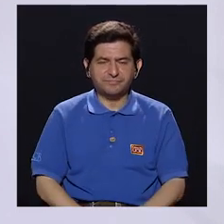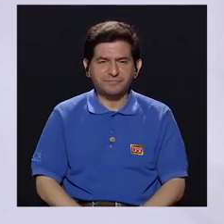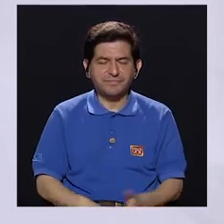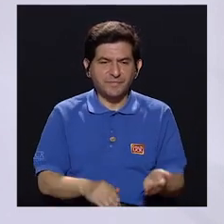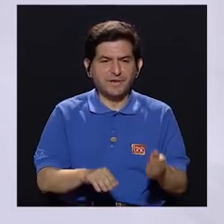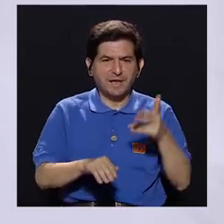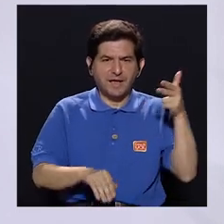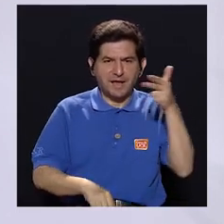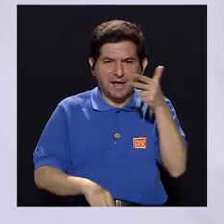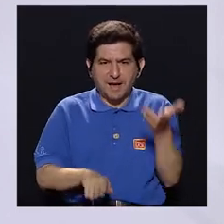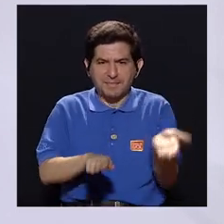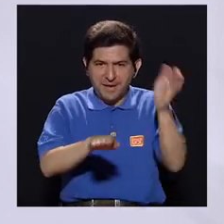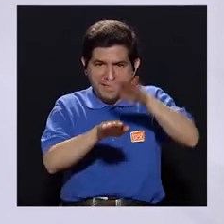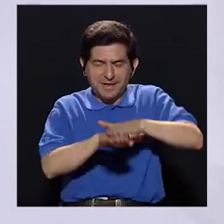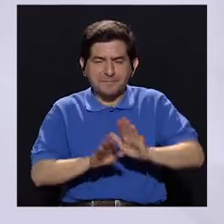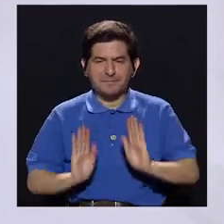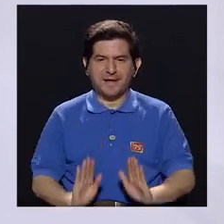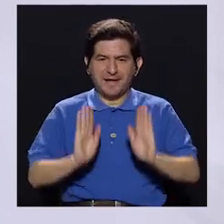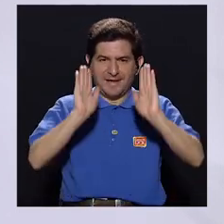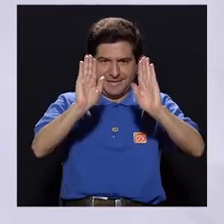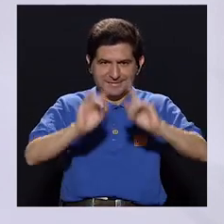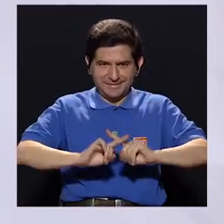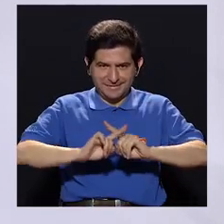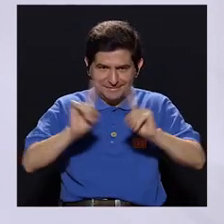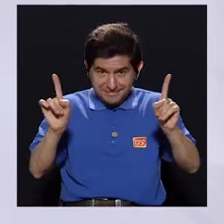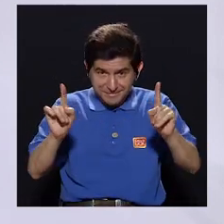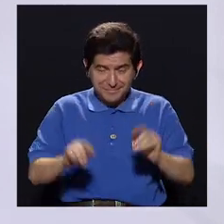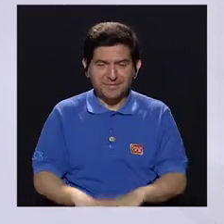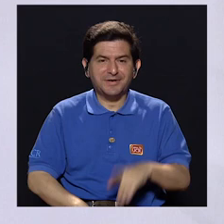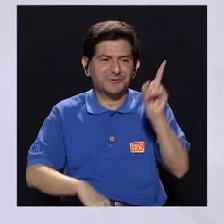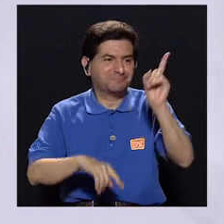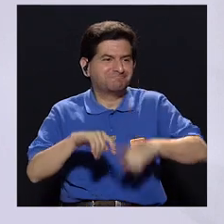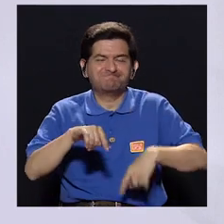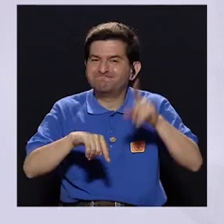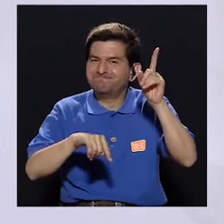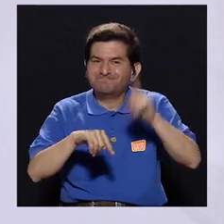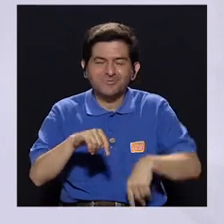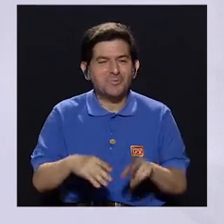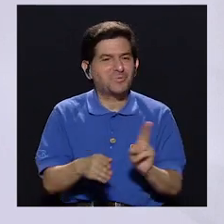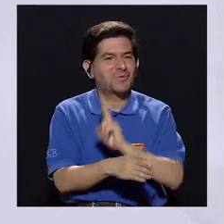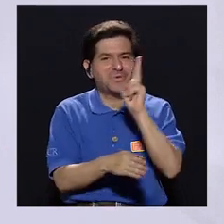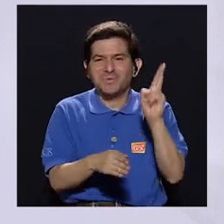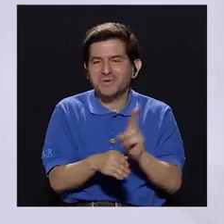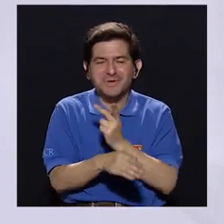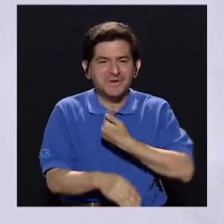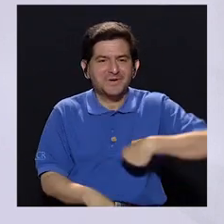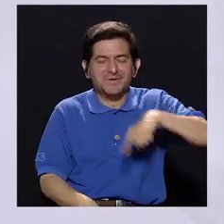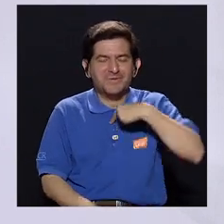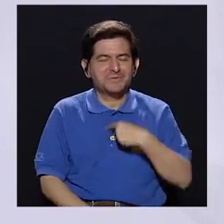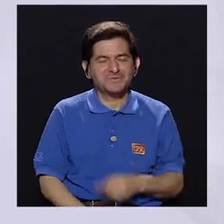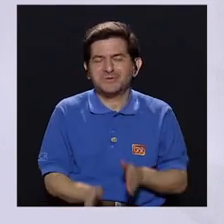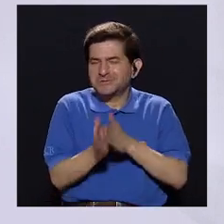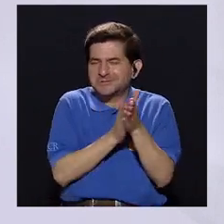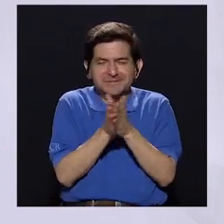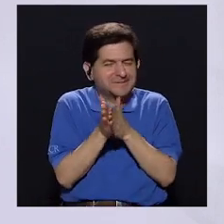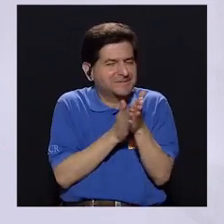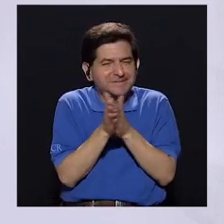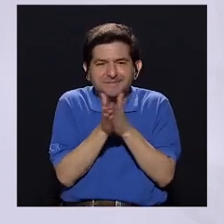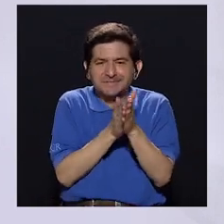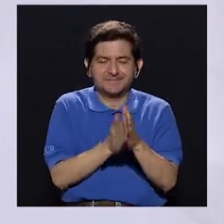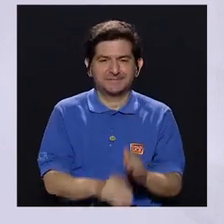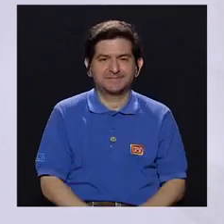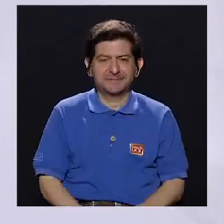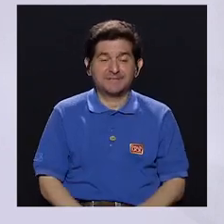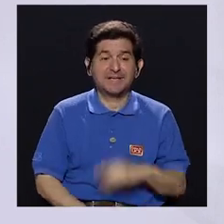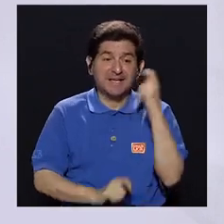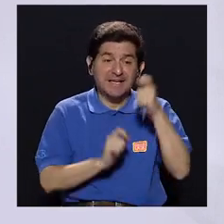trampa en teoría suenan de maravilla pero no no hemos podido digamos eh utilizarlas al máximo o aprovecharlas al